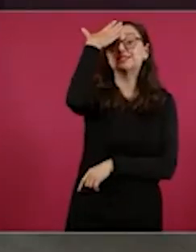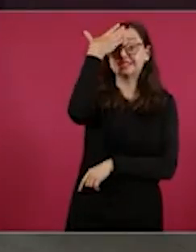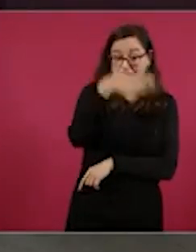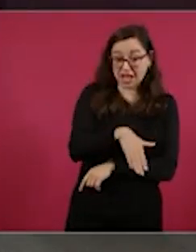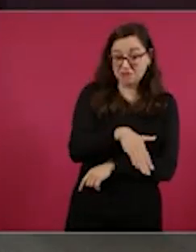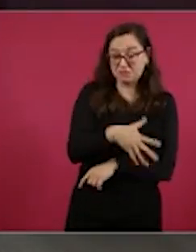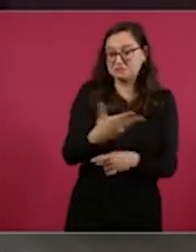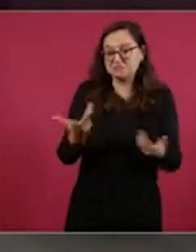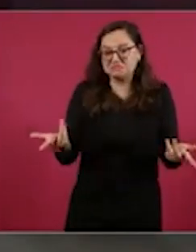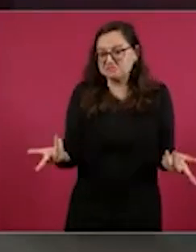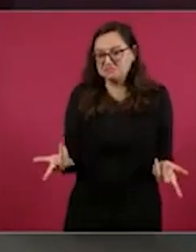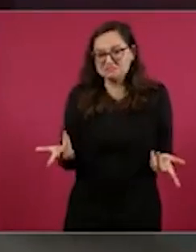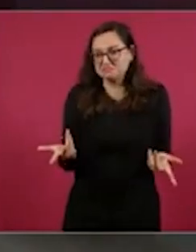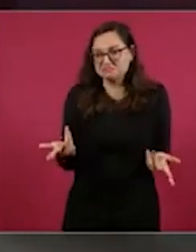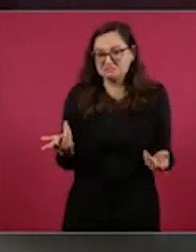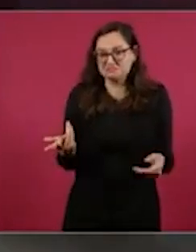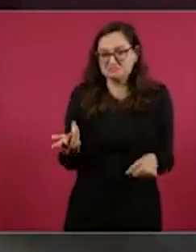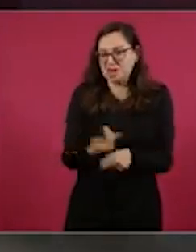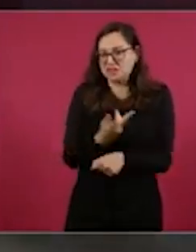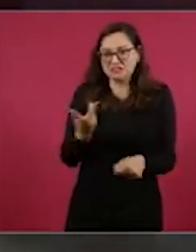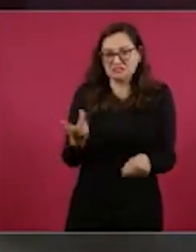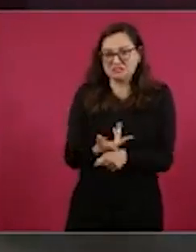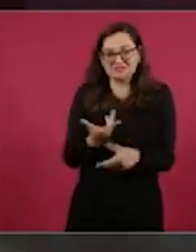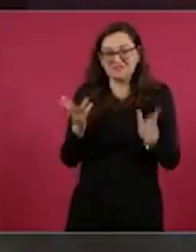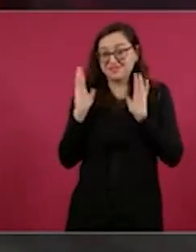no resuelven nada